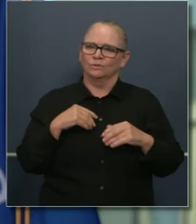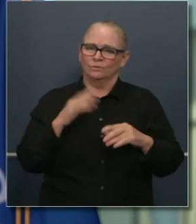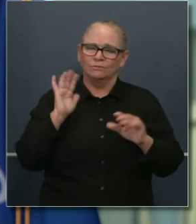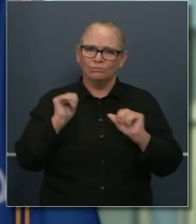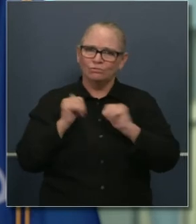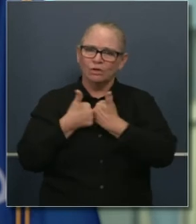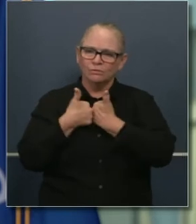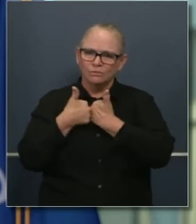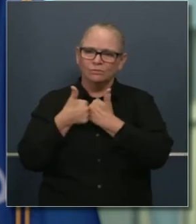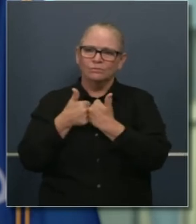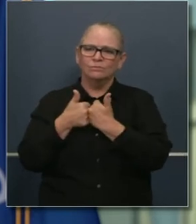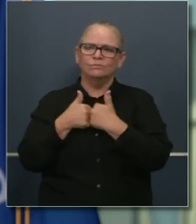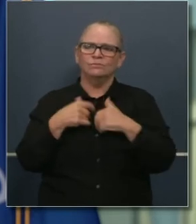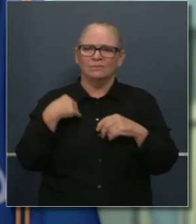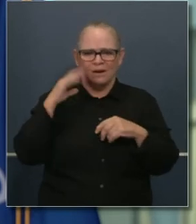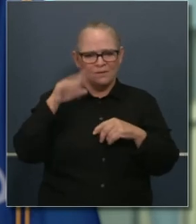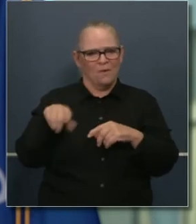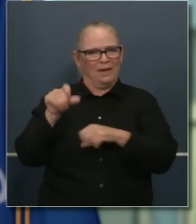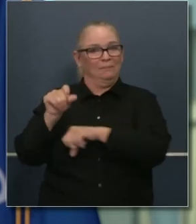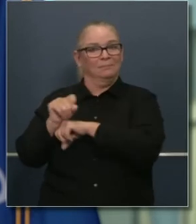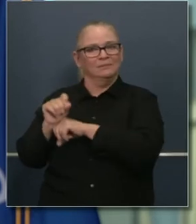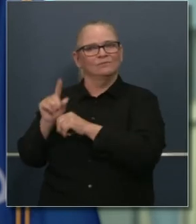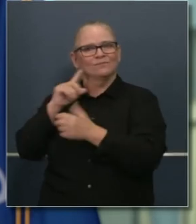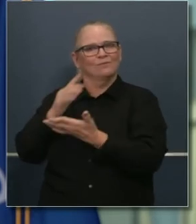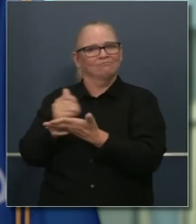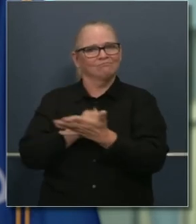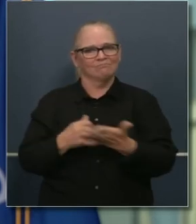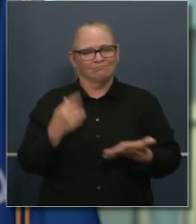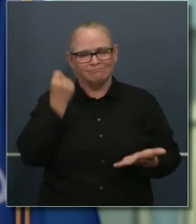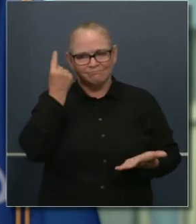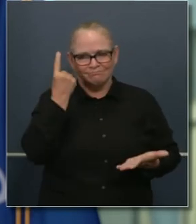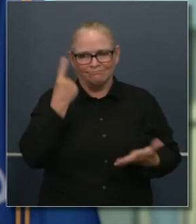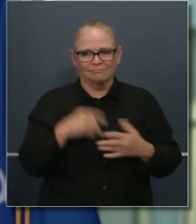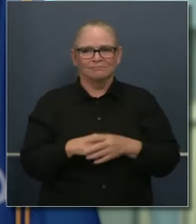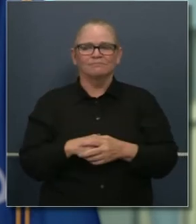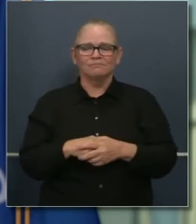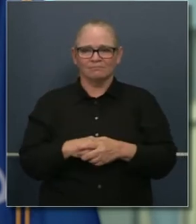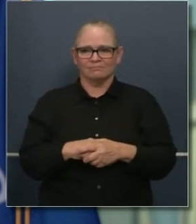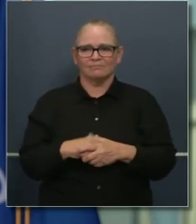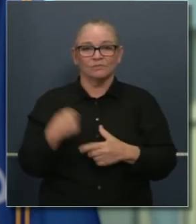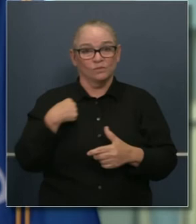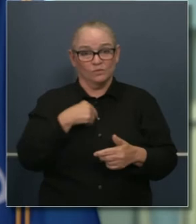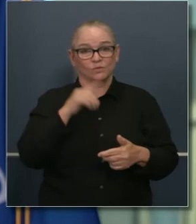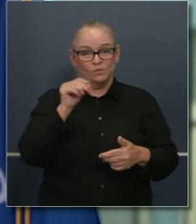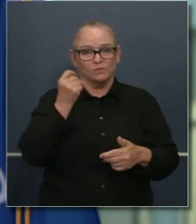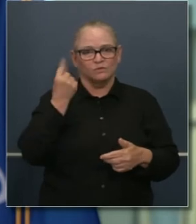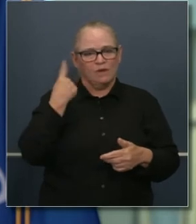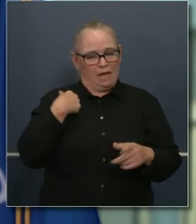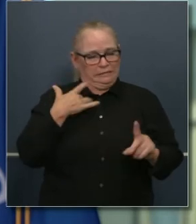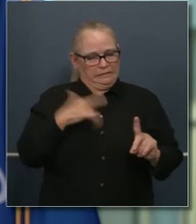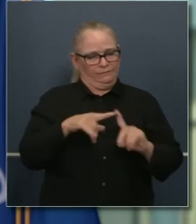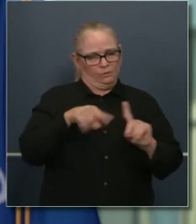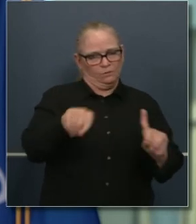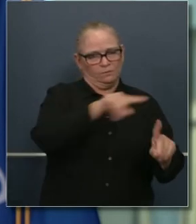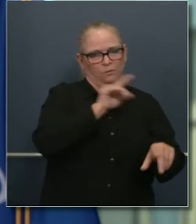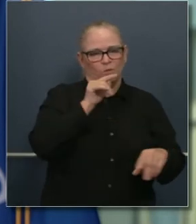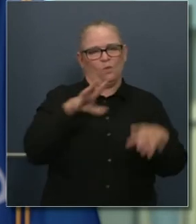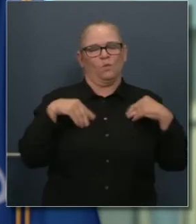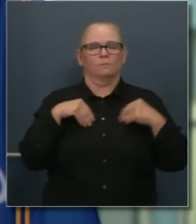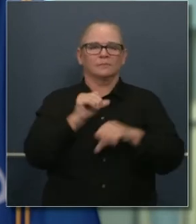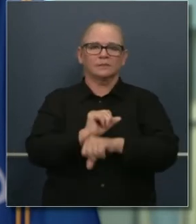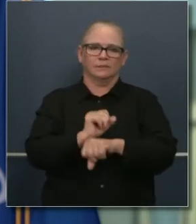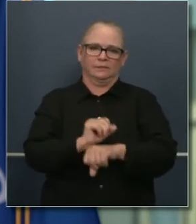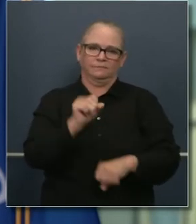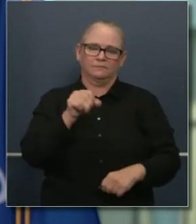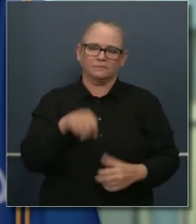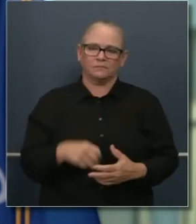restaurantes y las tiendas yo he sido dueño de restaurantes y de tiendas al por menor así que estoy muy sensible a todo eso y obviamente